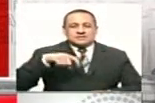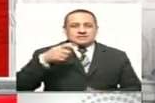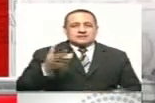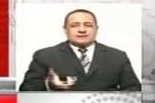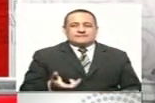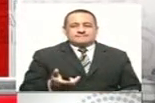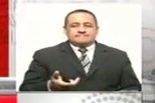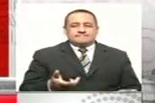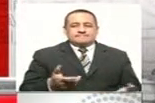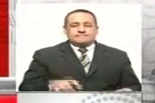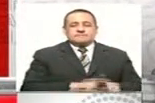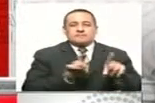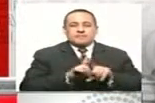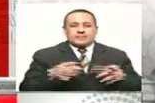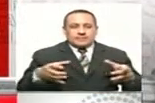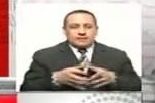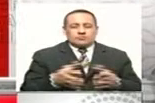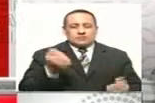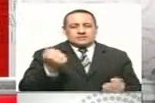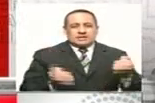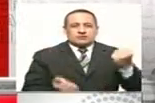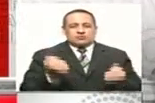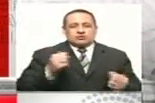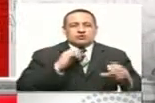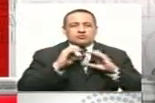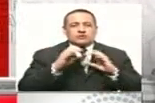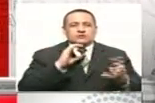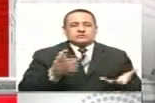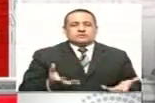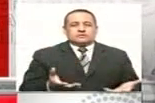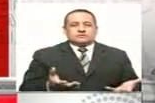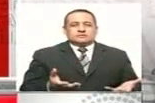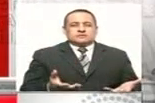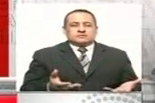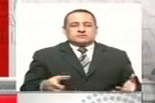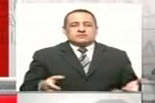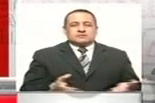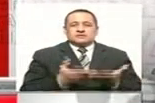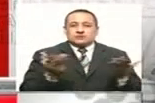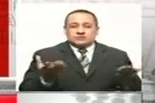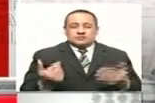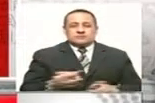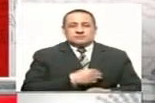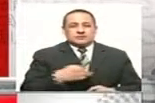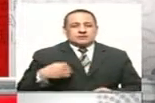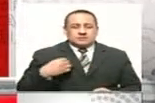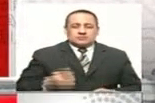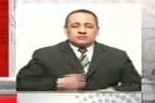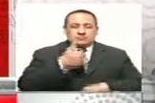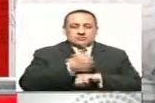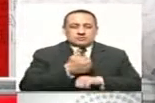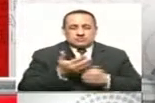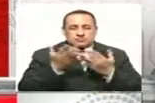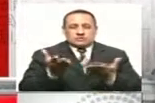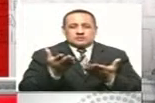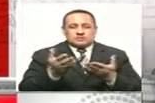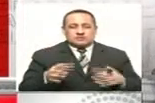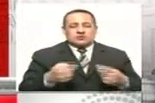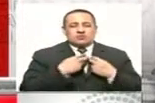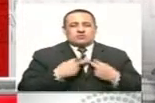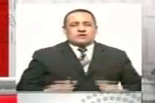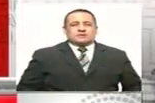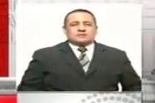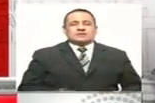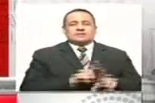Ministros. En el sector de transportes y comunicaciones, señor presidente de Comisión, a través suyo,